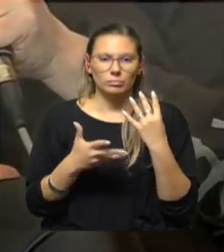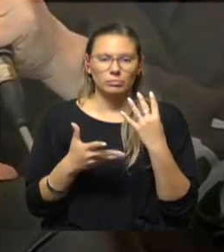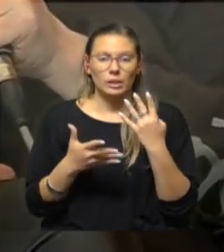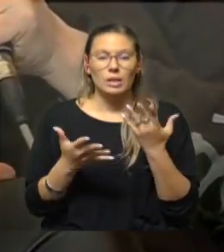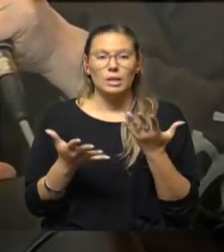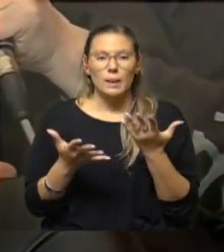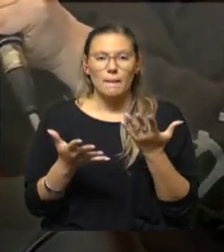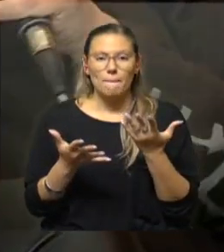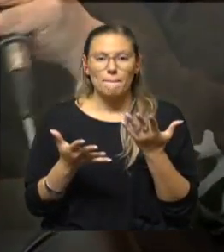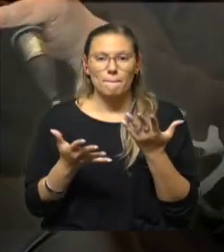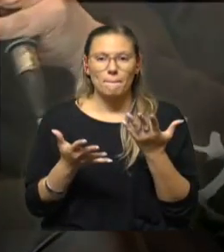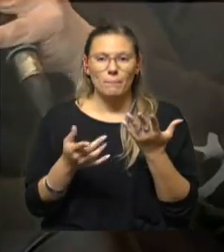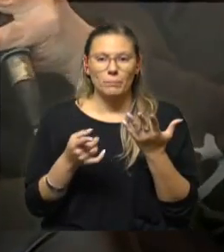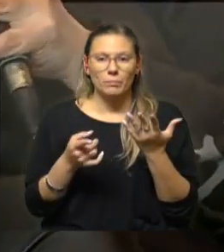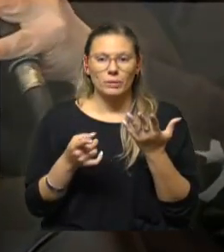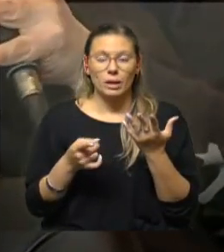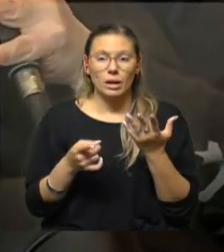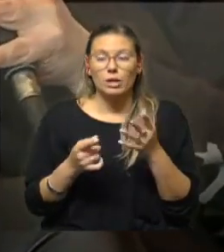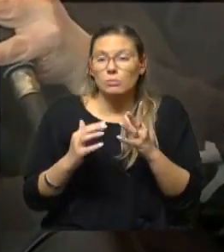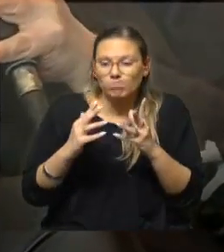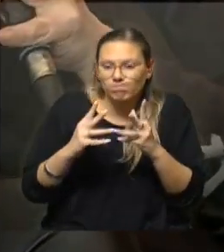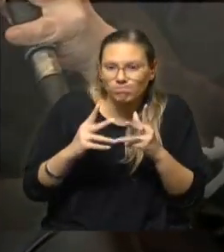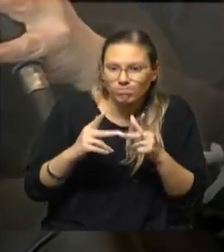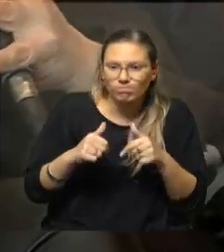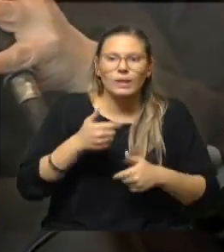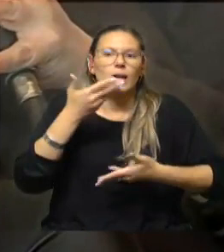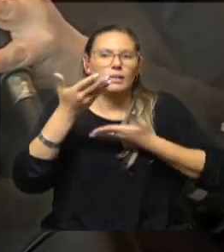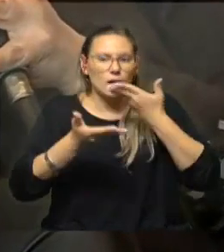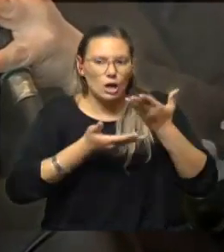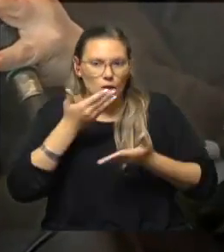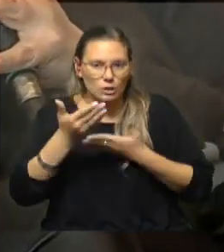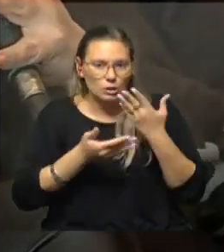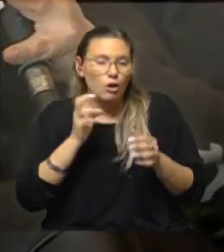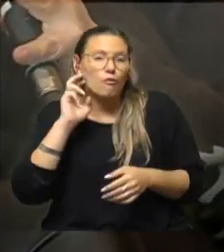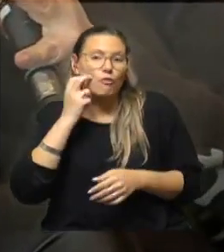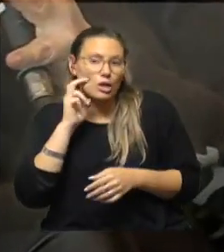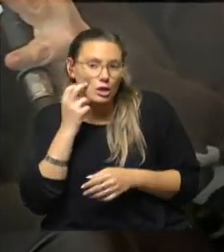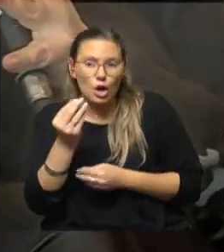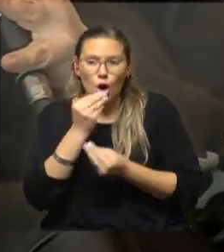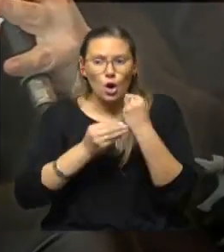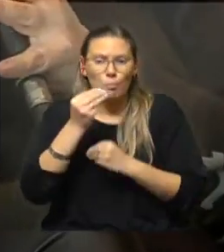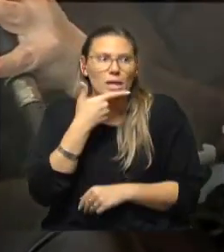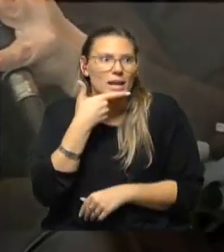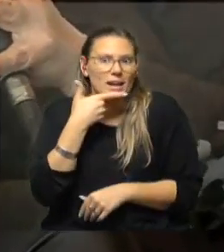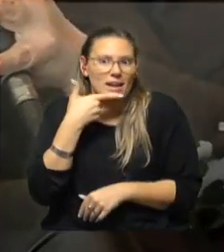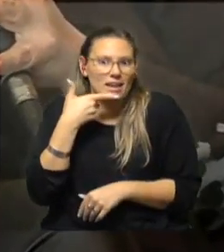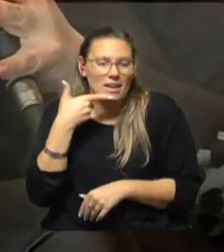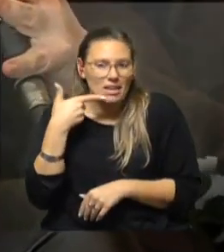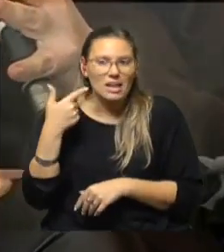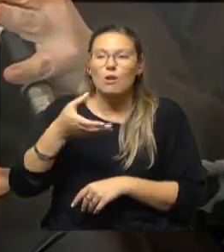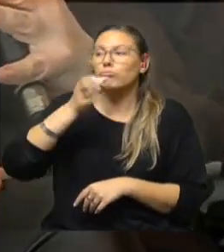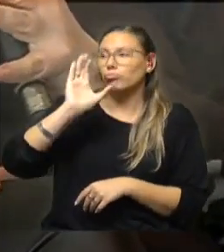Y bueno... Ahí fuimos armando el repertorio entre vinos, comidas ricas,